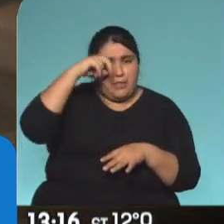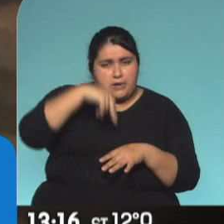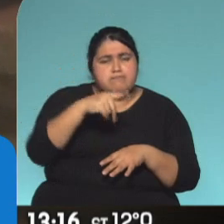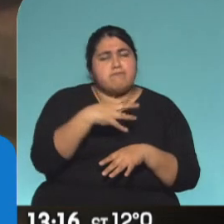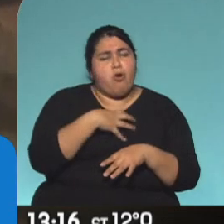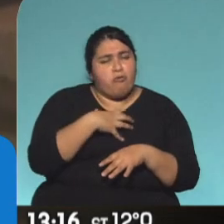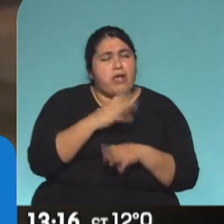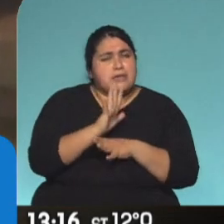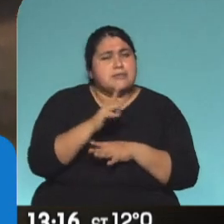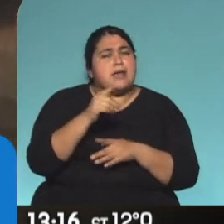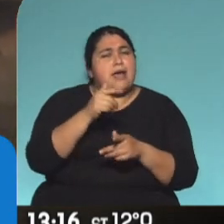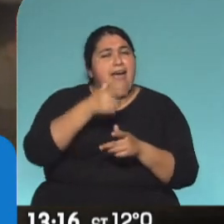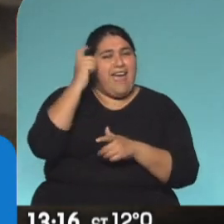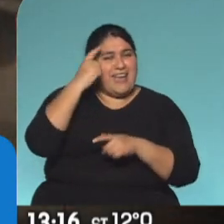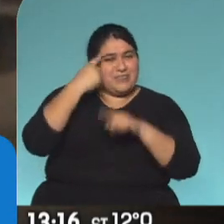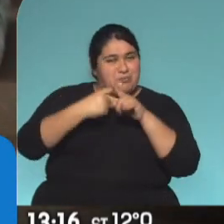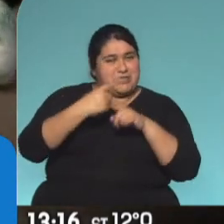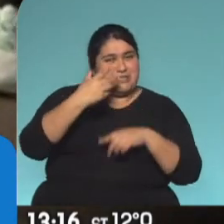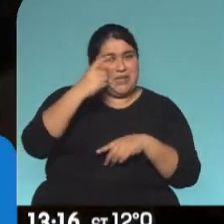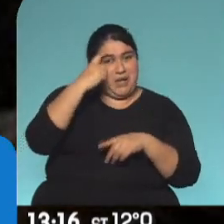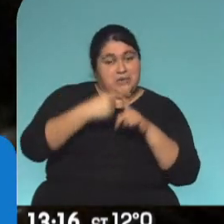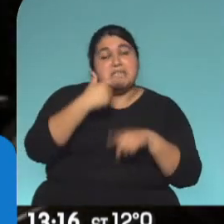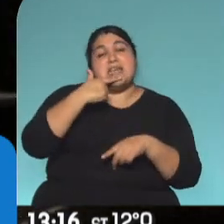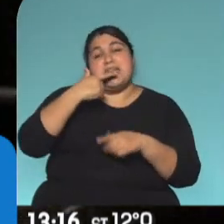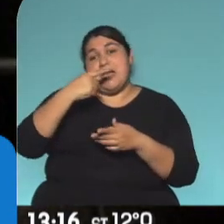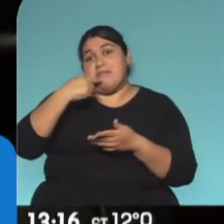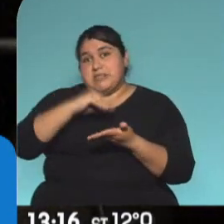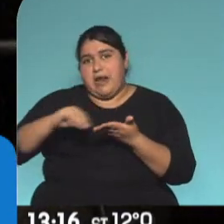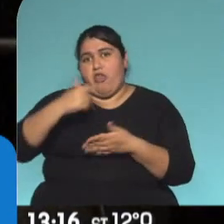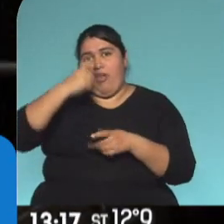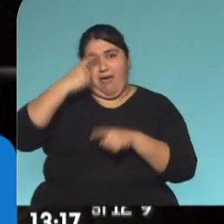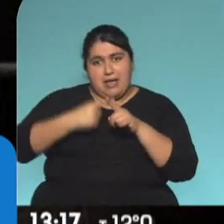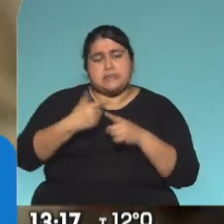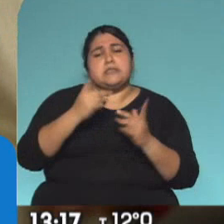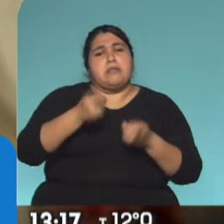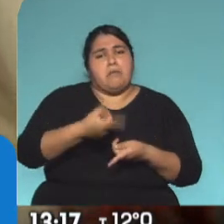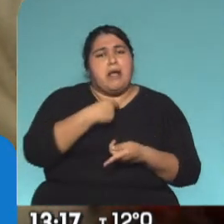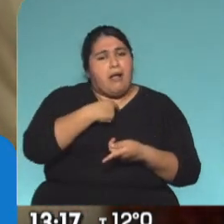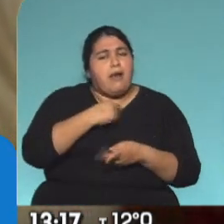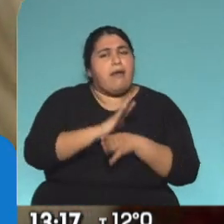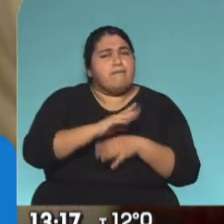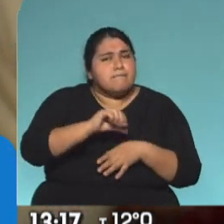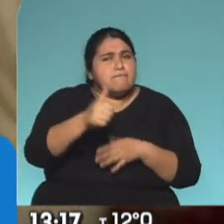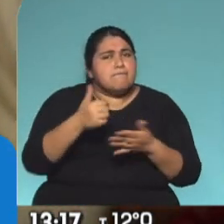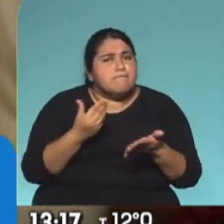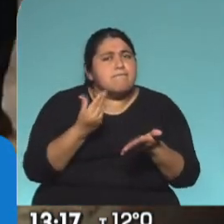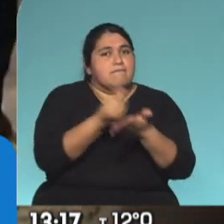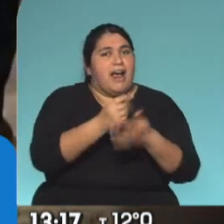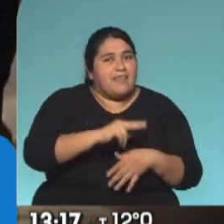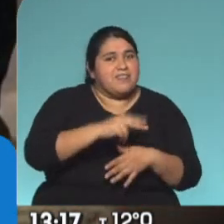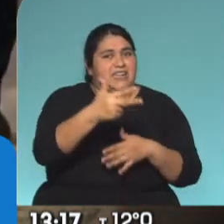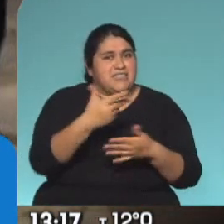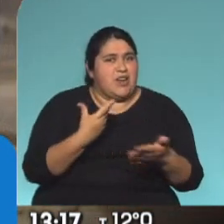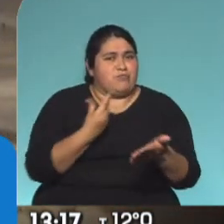en que su experiencia como ex vicepresidente y senador le permitan esta vez alcanzar la victoria en su tercer intento